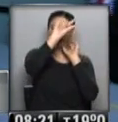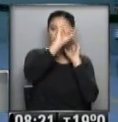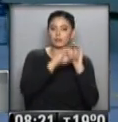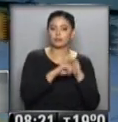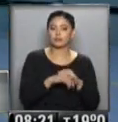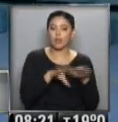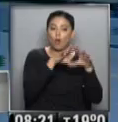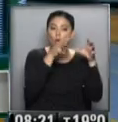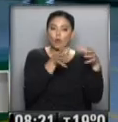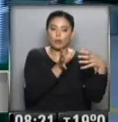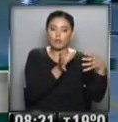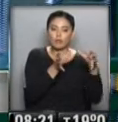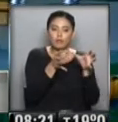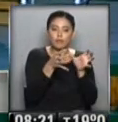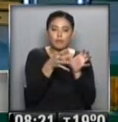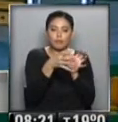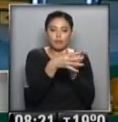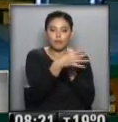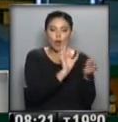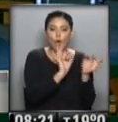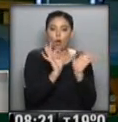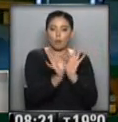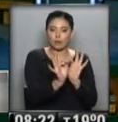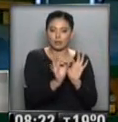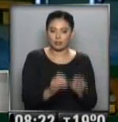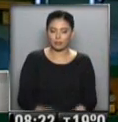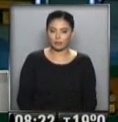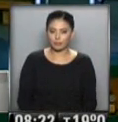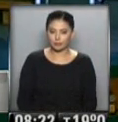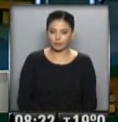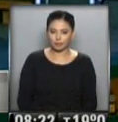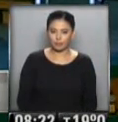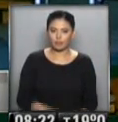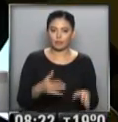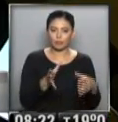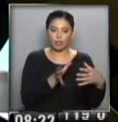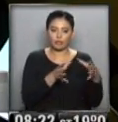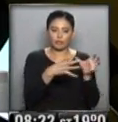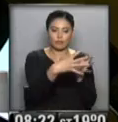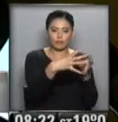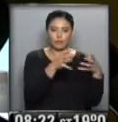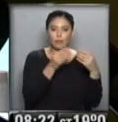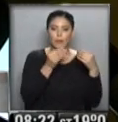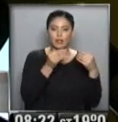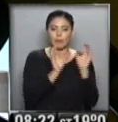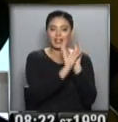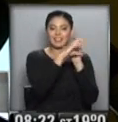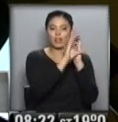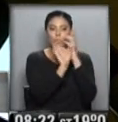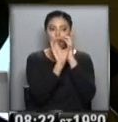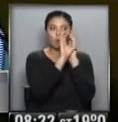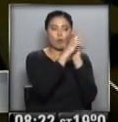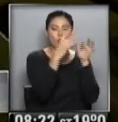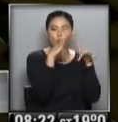cúpula gira los 360 grados libremente, ahí, posicionándose para poder dejar al telescopio que